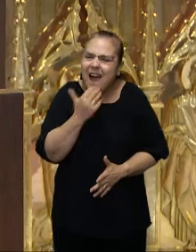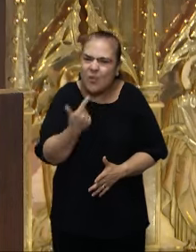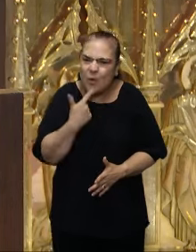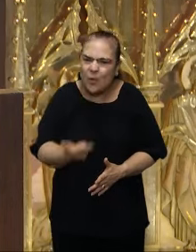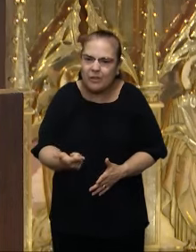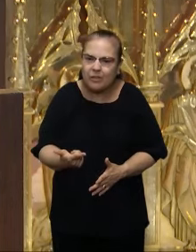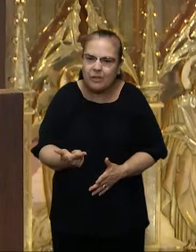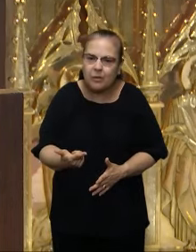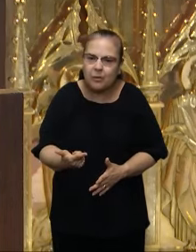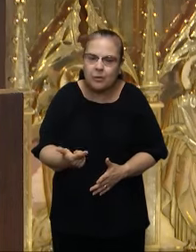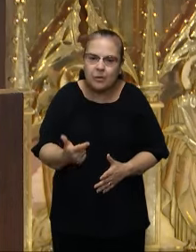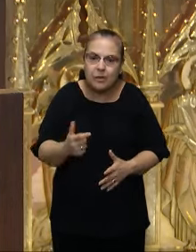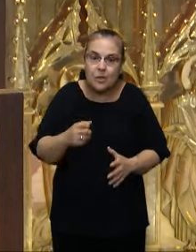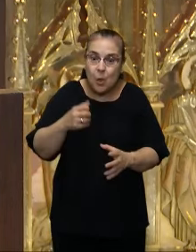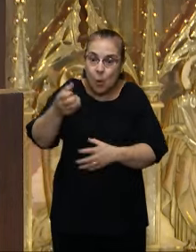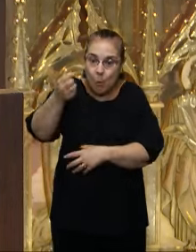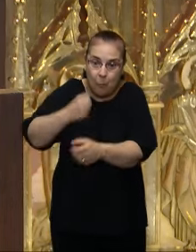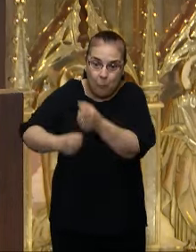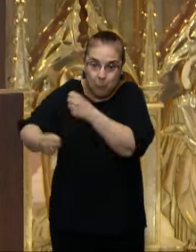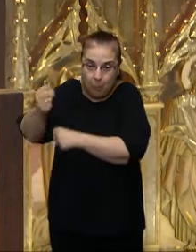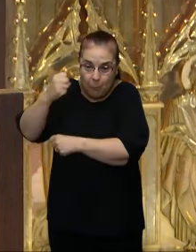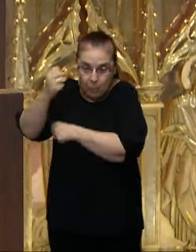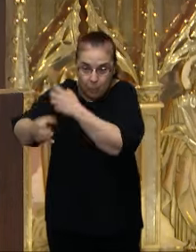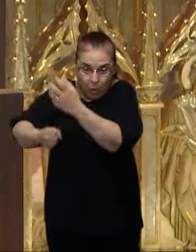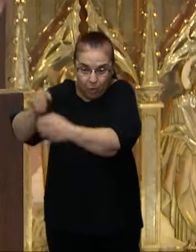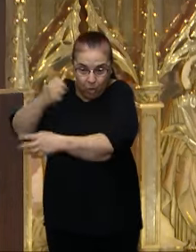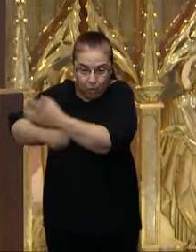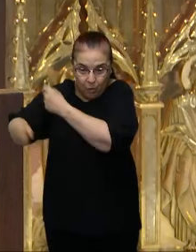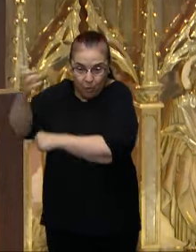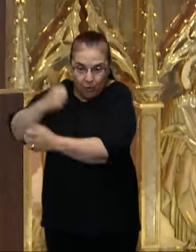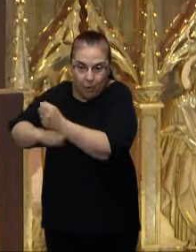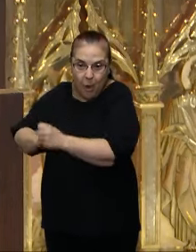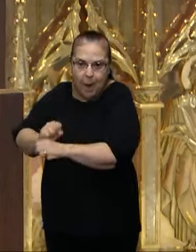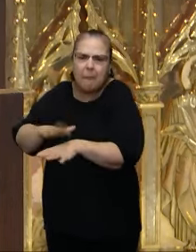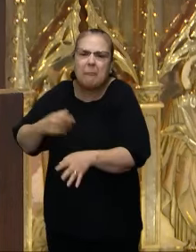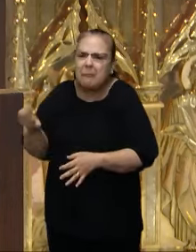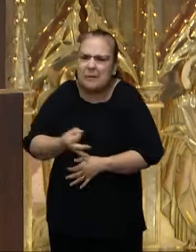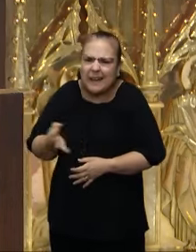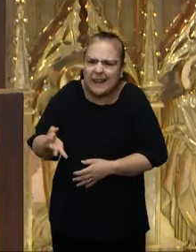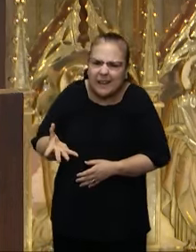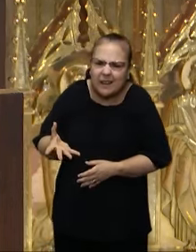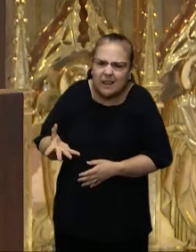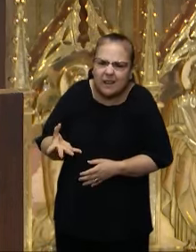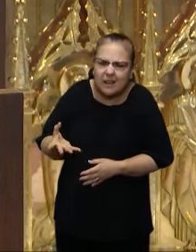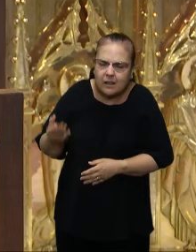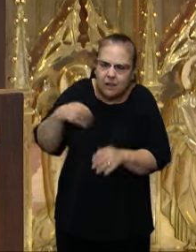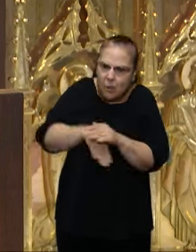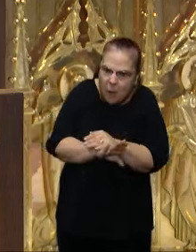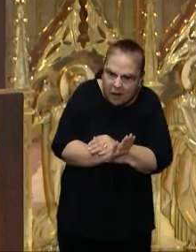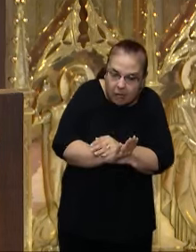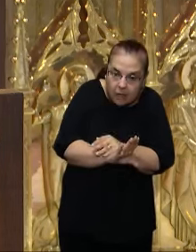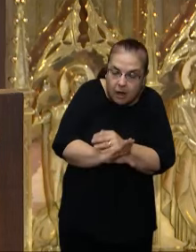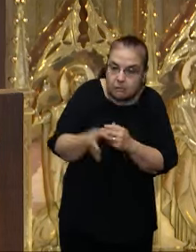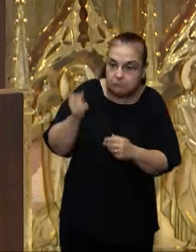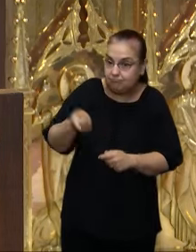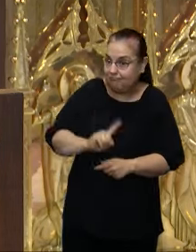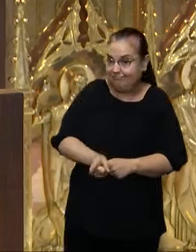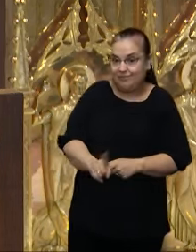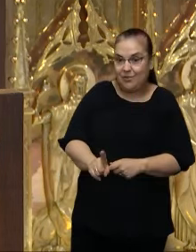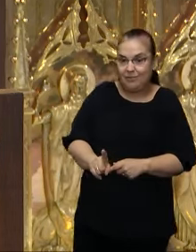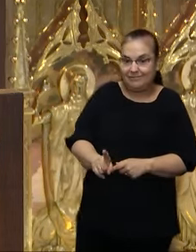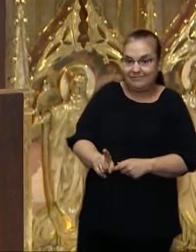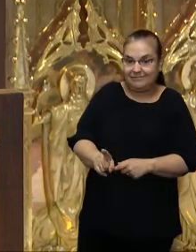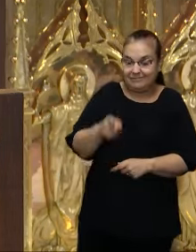pozo no es para eso, no es un contenedor de cosas, sino era para algo más. Hasta que ya el final, la moraleja, claro,